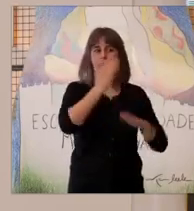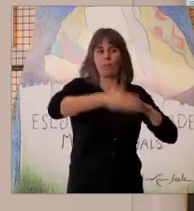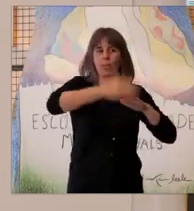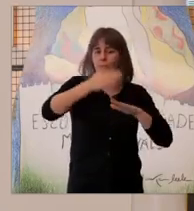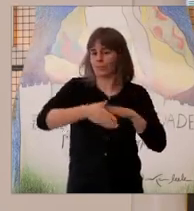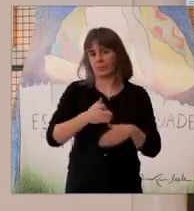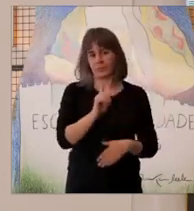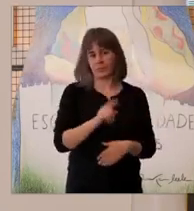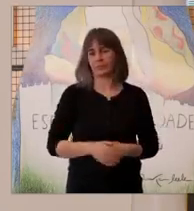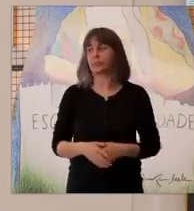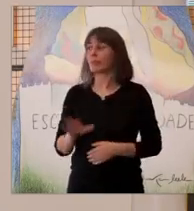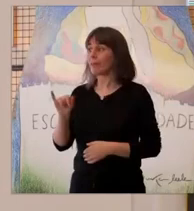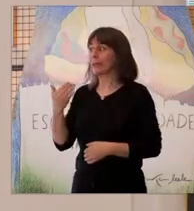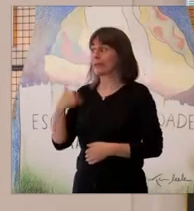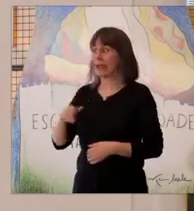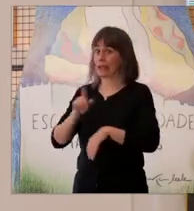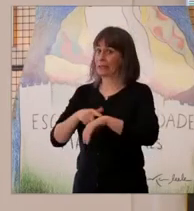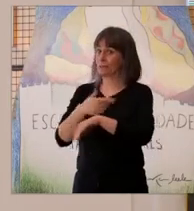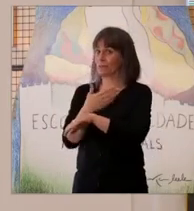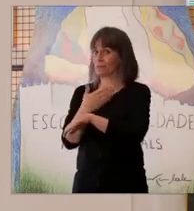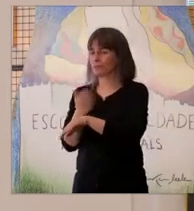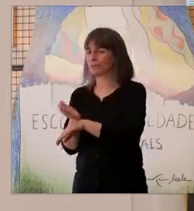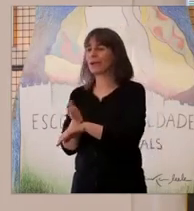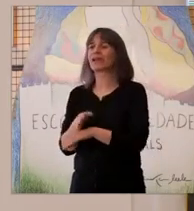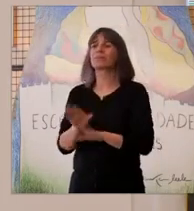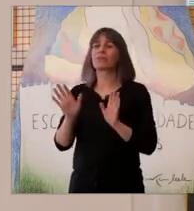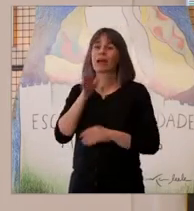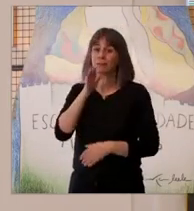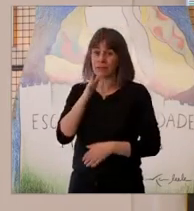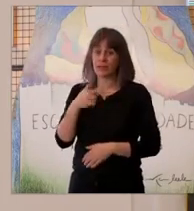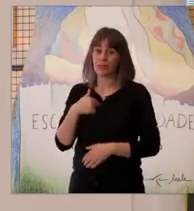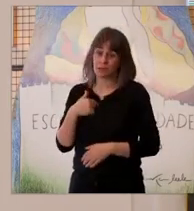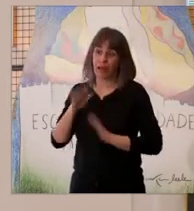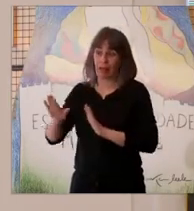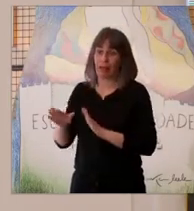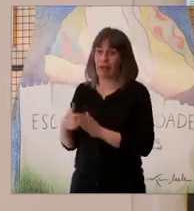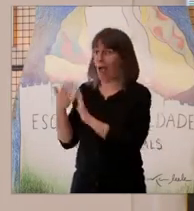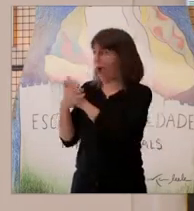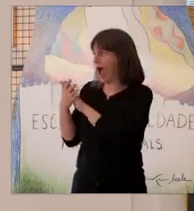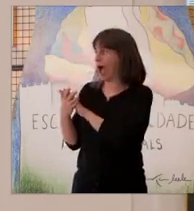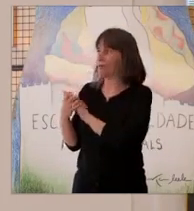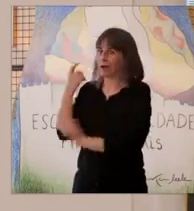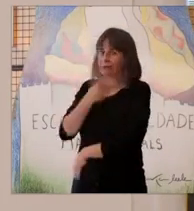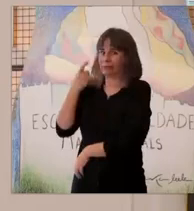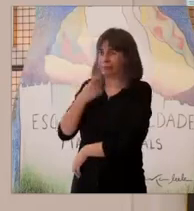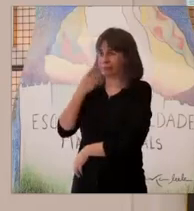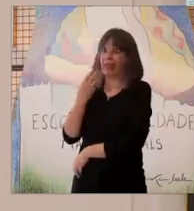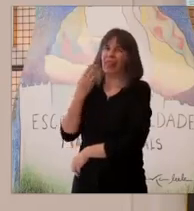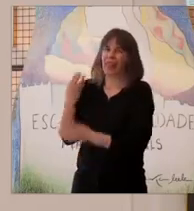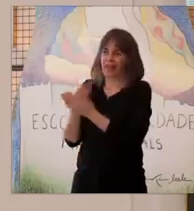estamos bastante fuera de tiempo lo que pasa es que yo me quedaría con Isabel y con ganas tres días Aquí sentada